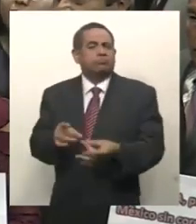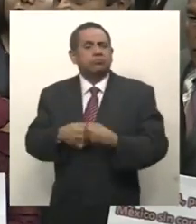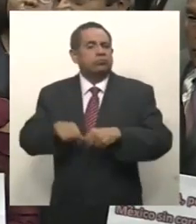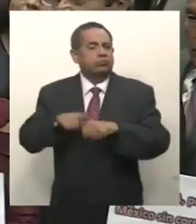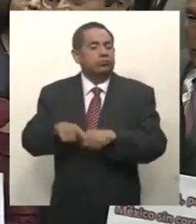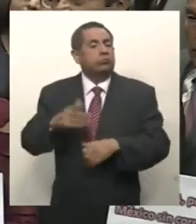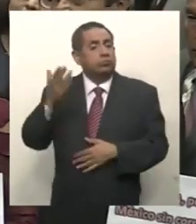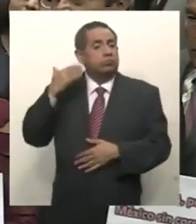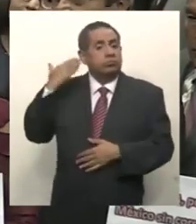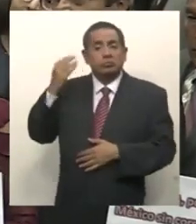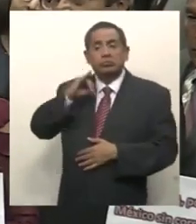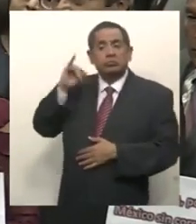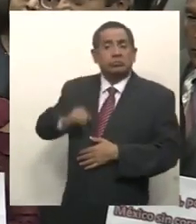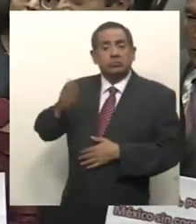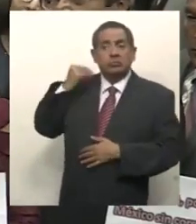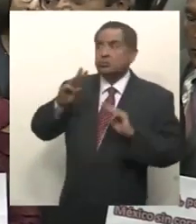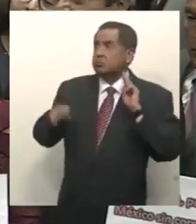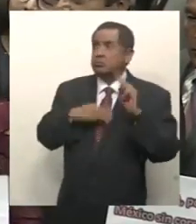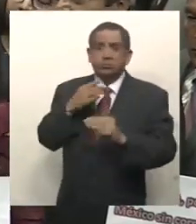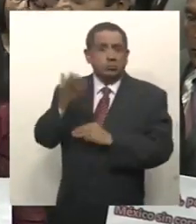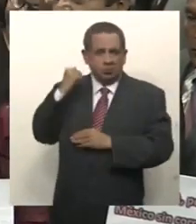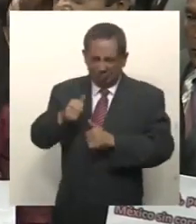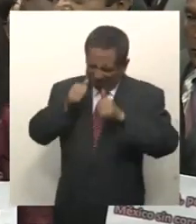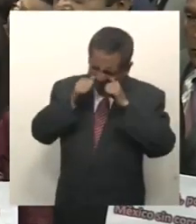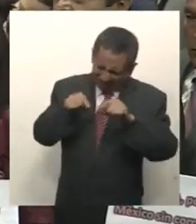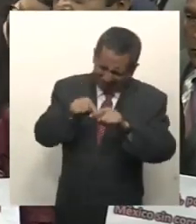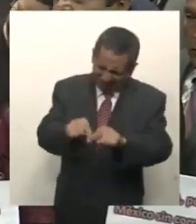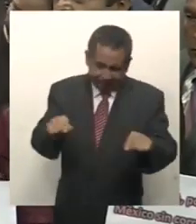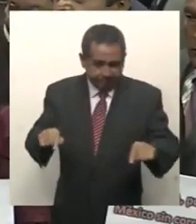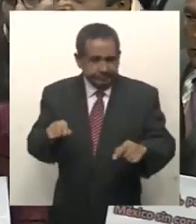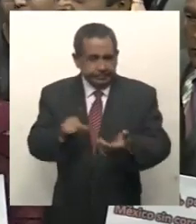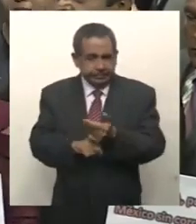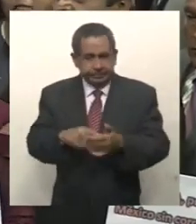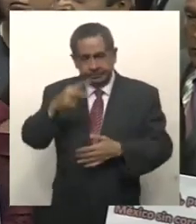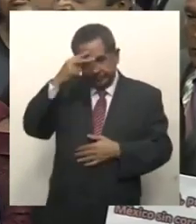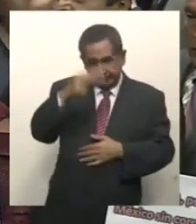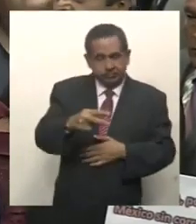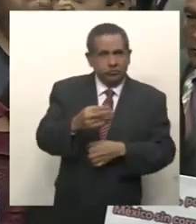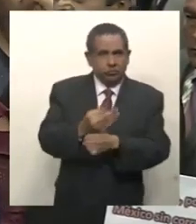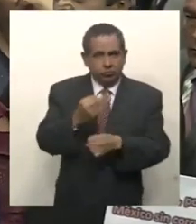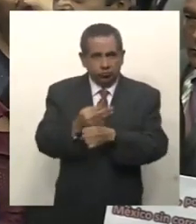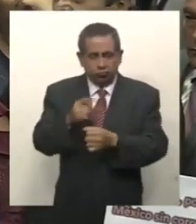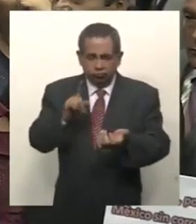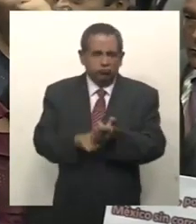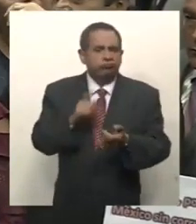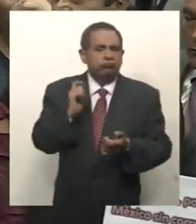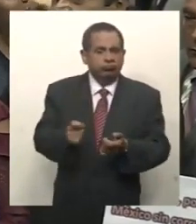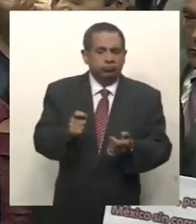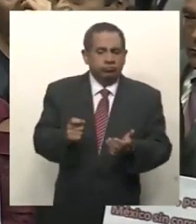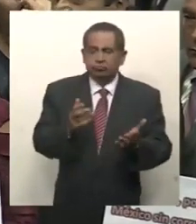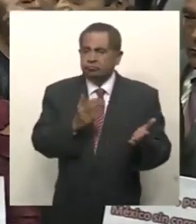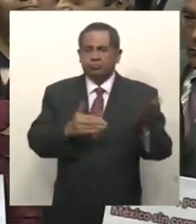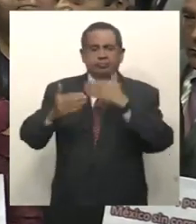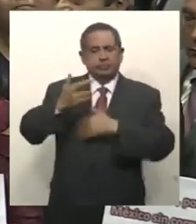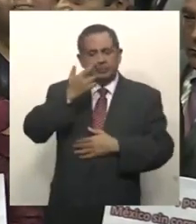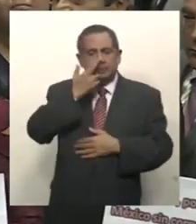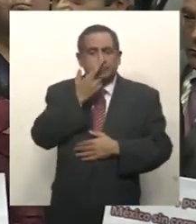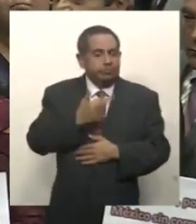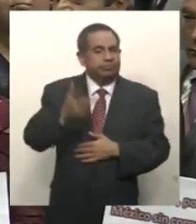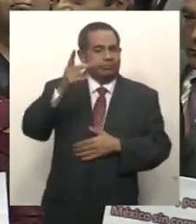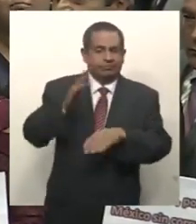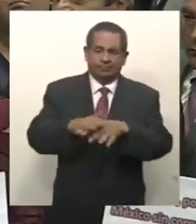haya habido en ningún país del mundo. México está experimentando uno de los